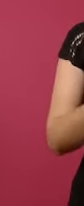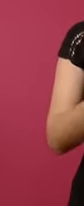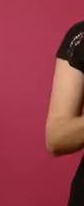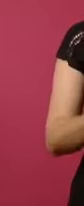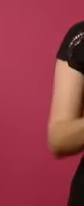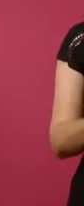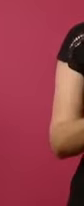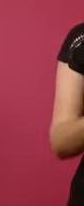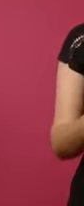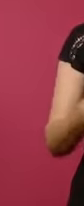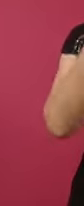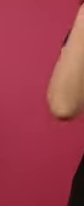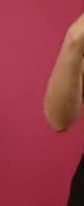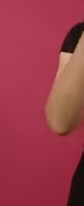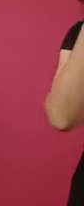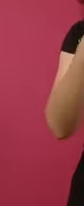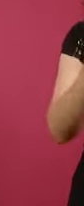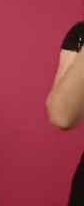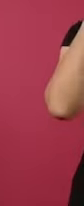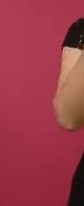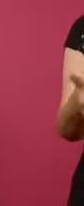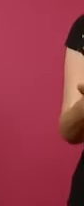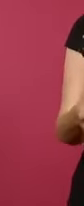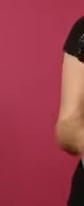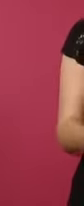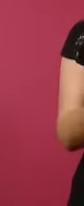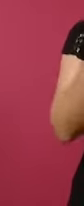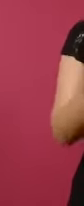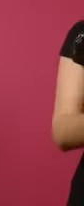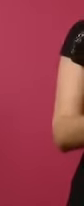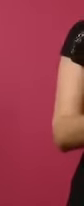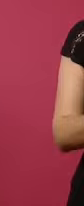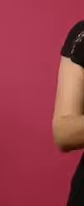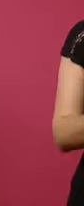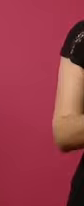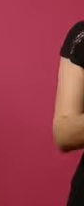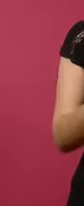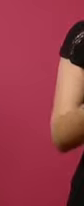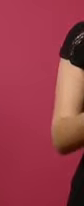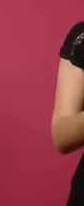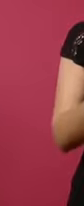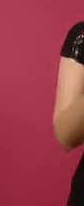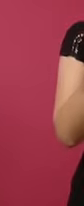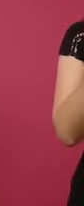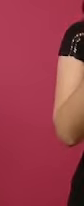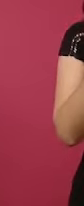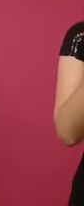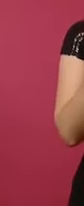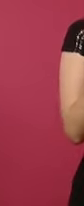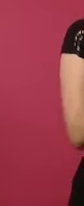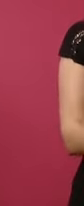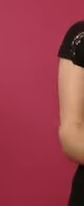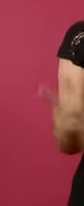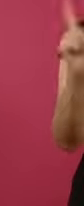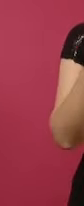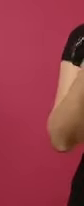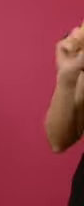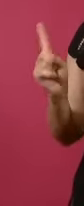que sean incorruptibles, que tengan la arrogancia de sentirse libres?